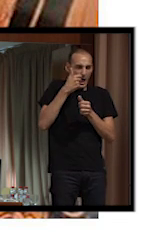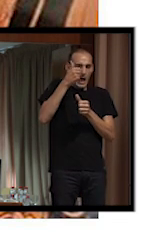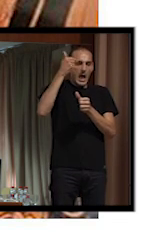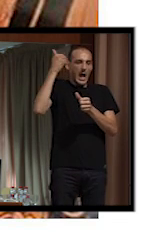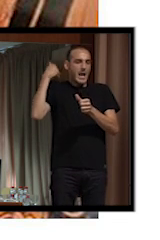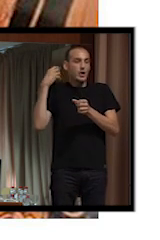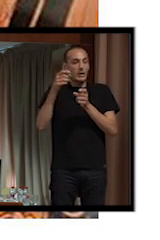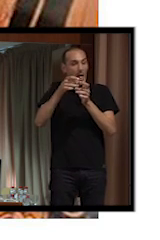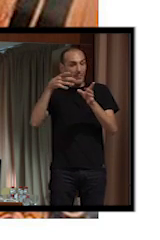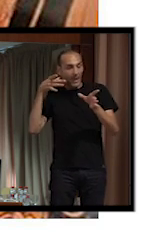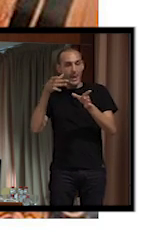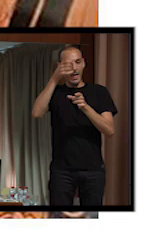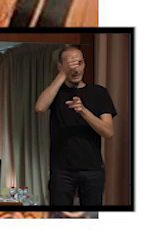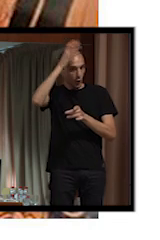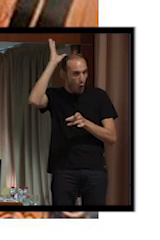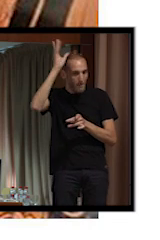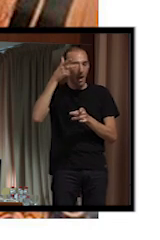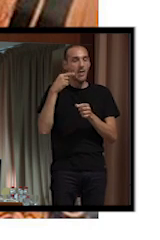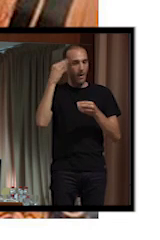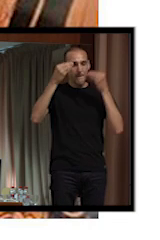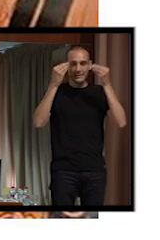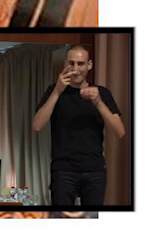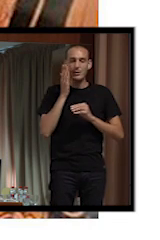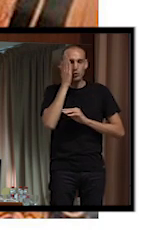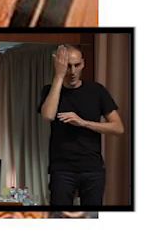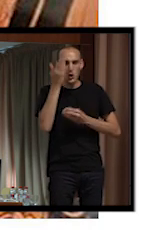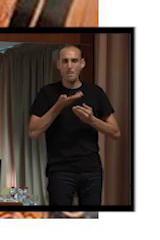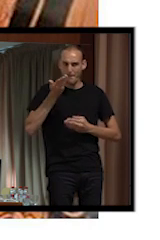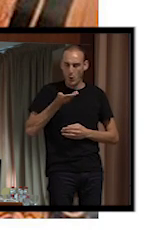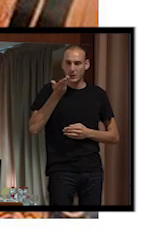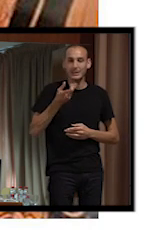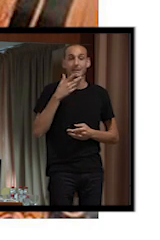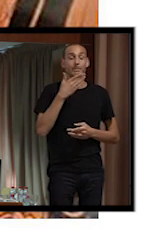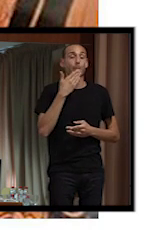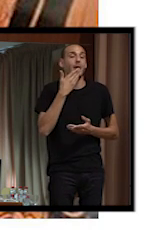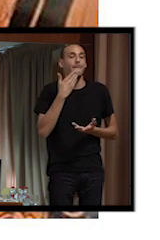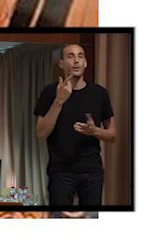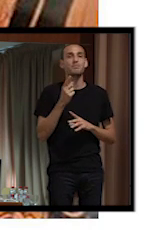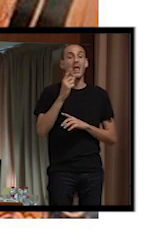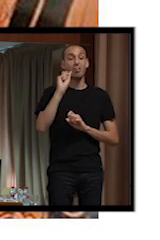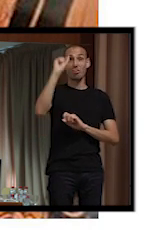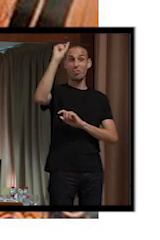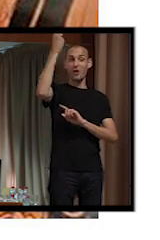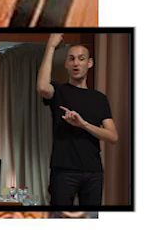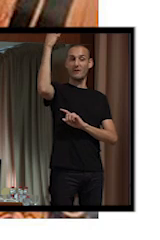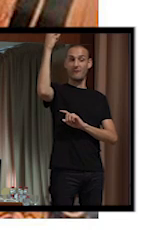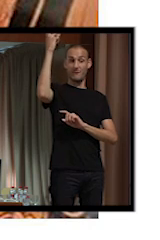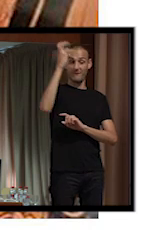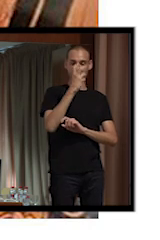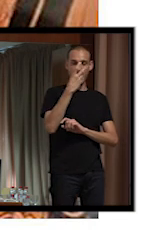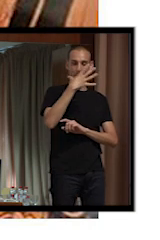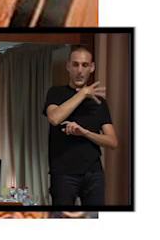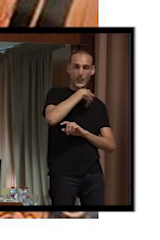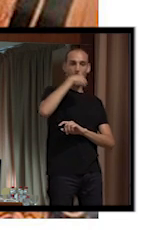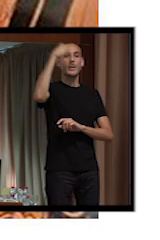muerte. La única diferencia que había era que en función del dios que venía a recoger al soldado, si era Tánatos moría, si era Himnos